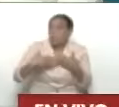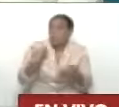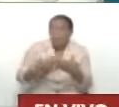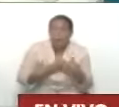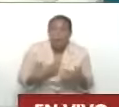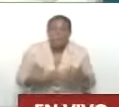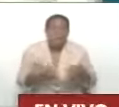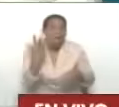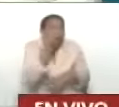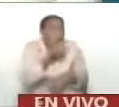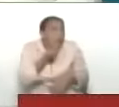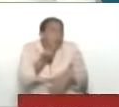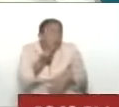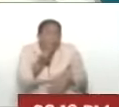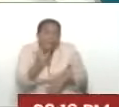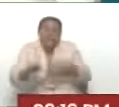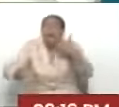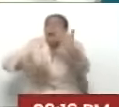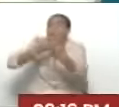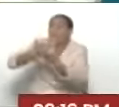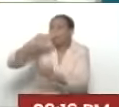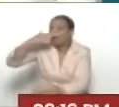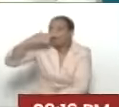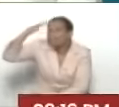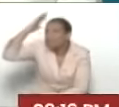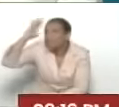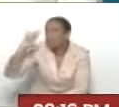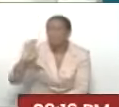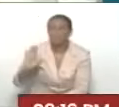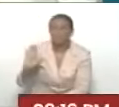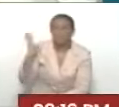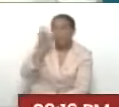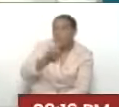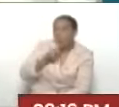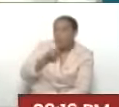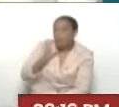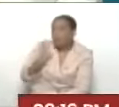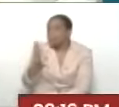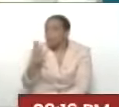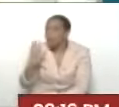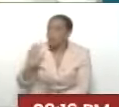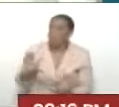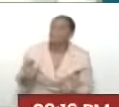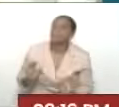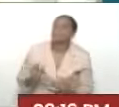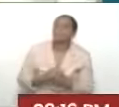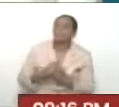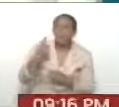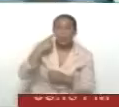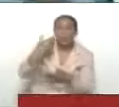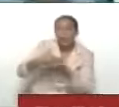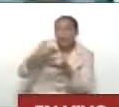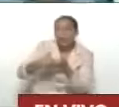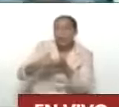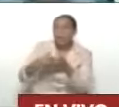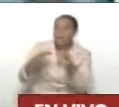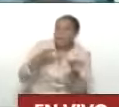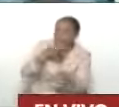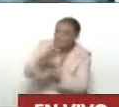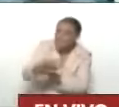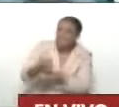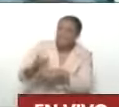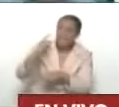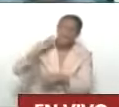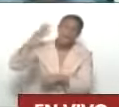desde la niñez hasta, bueno, las que somos ya no tan jóvenes. Pero además, presidente, ver cómo tiempo